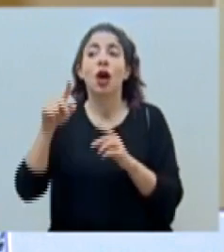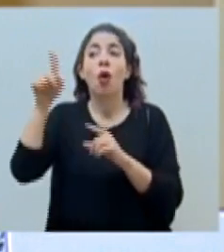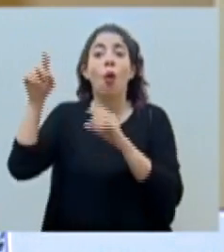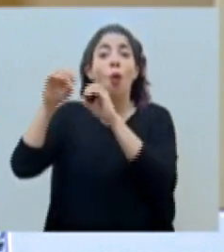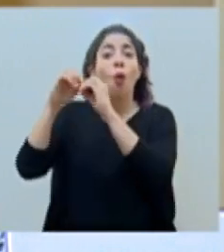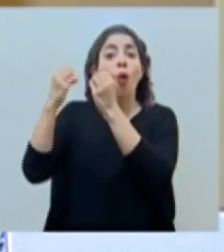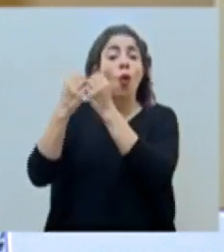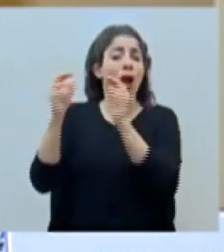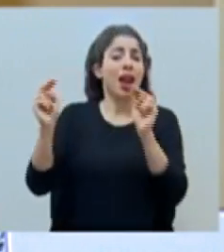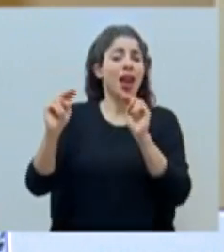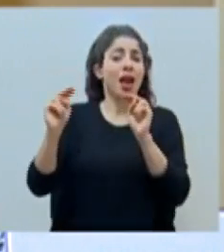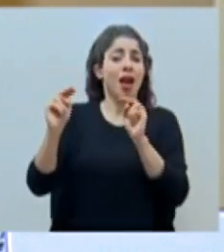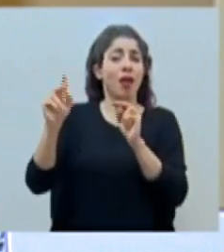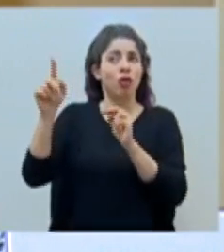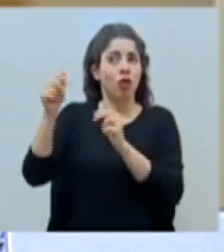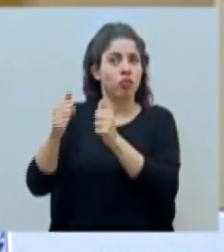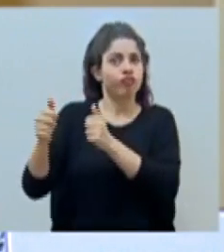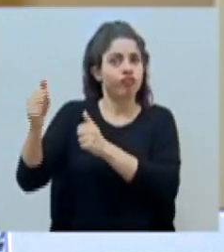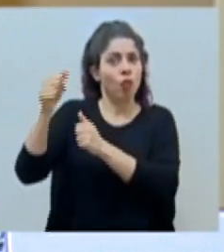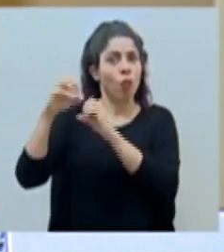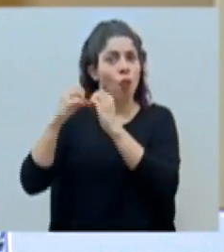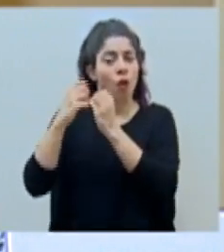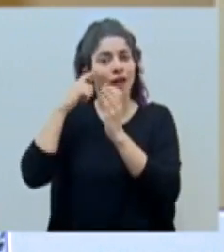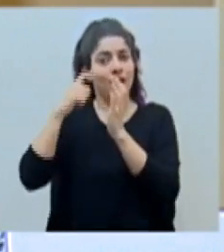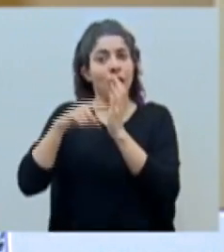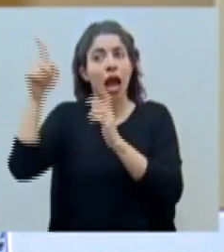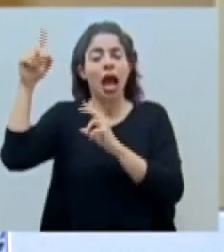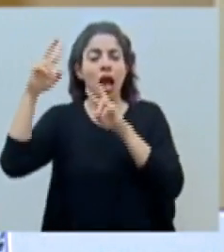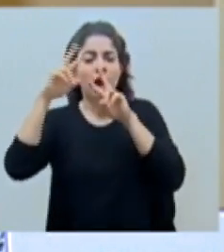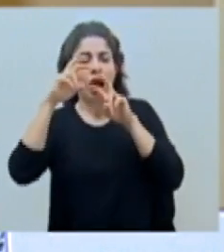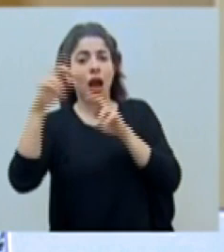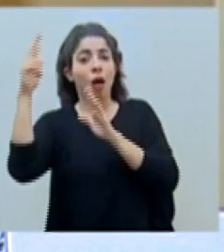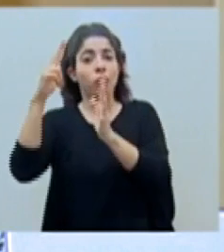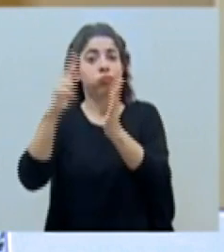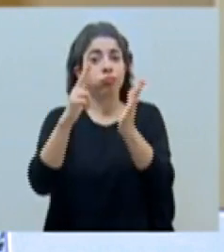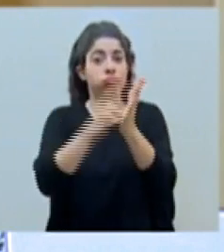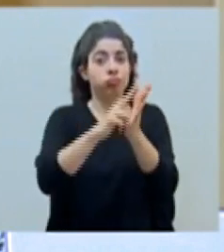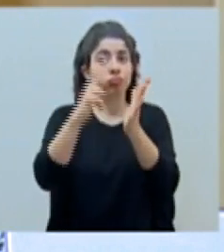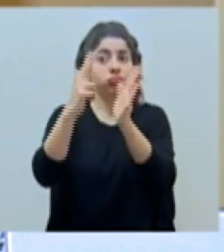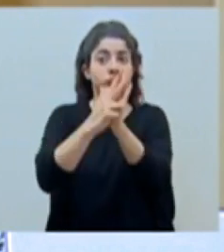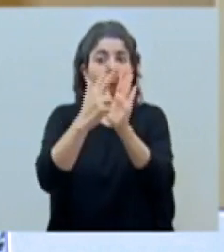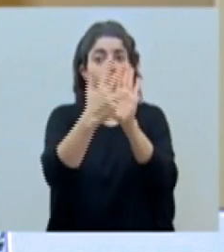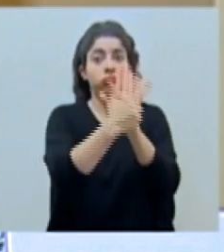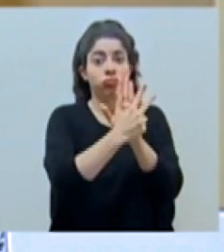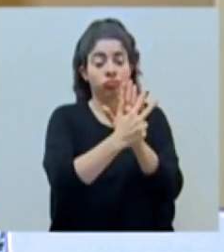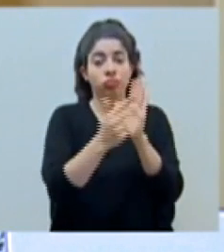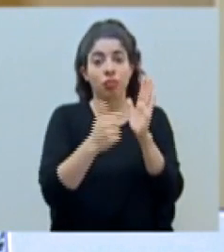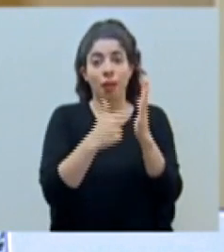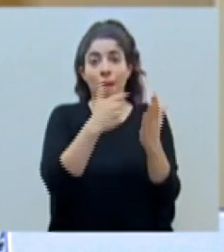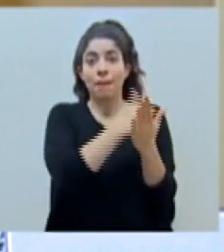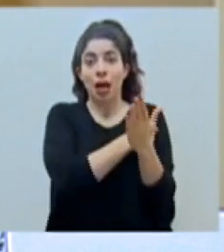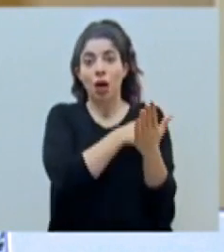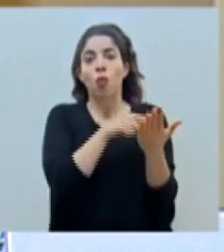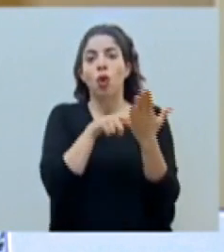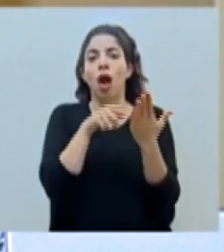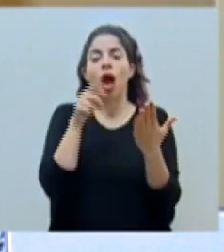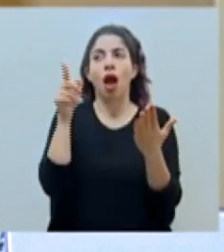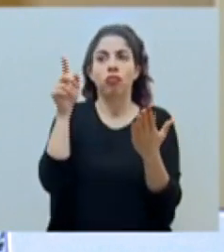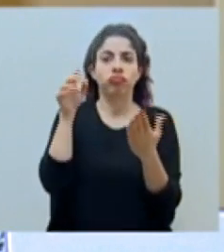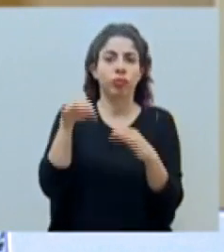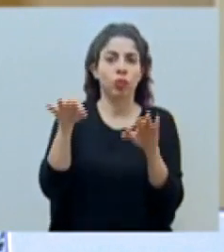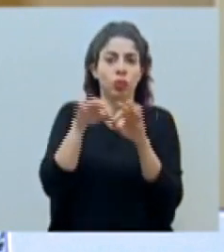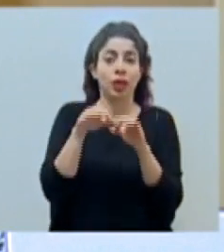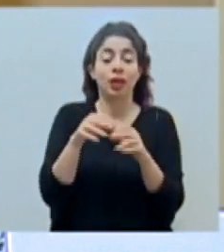organismos reconocidos en la región que den los avales técnicos para esta vacuna. Los nombres